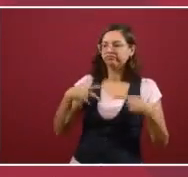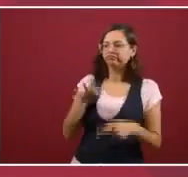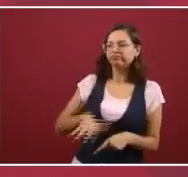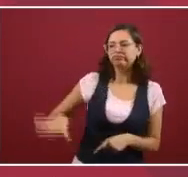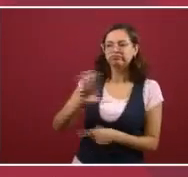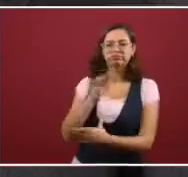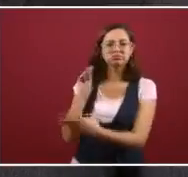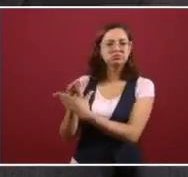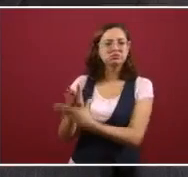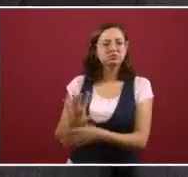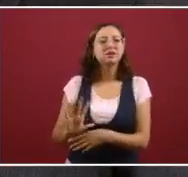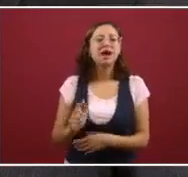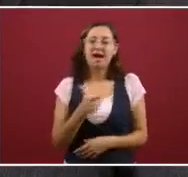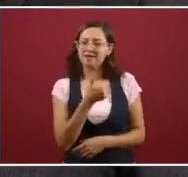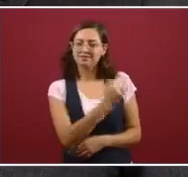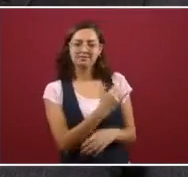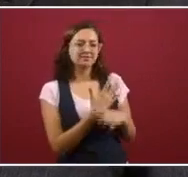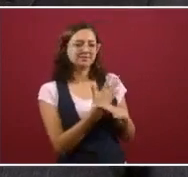Vienen los